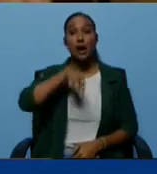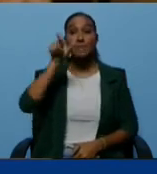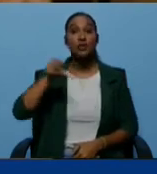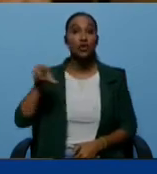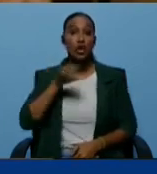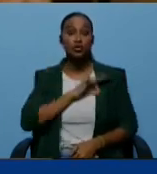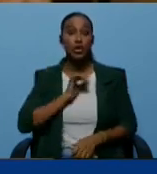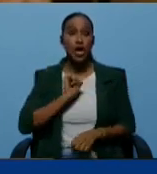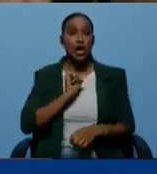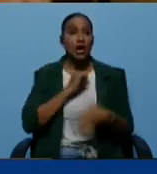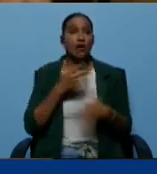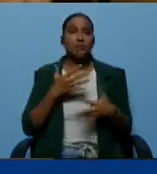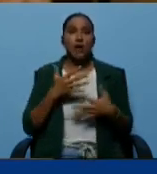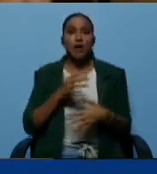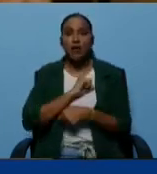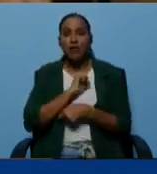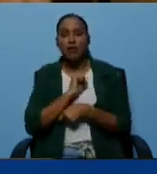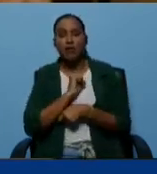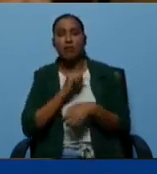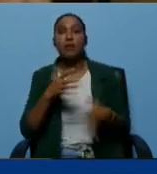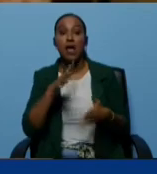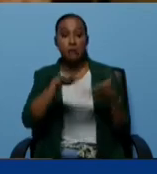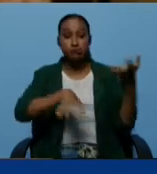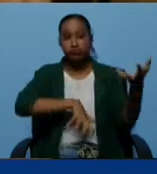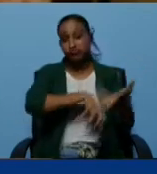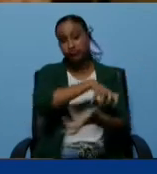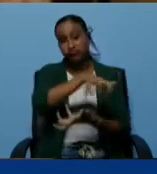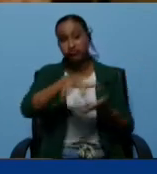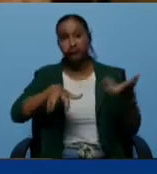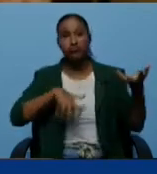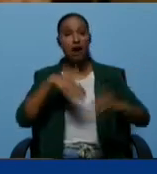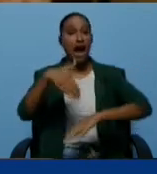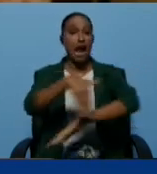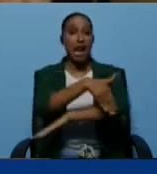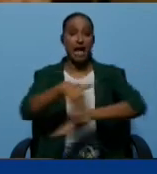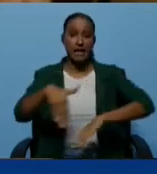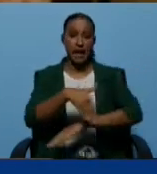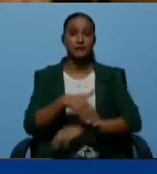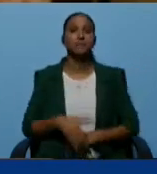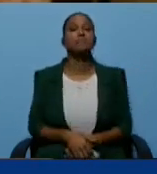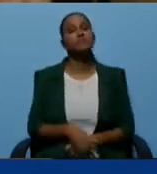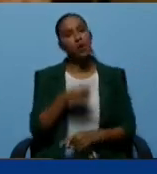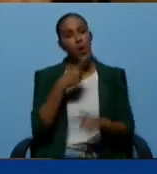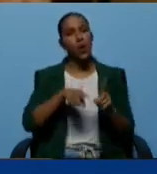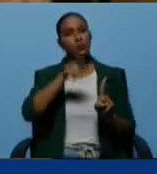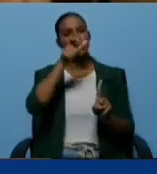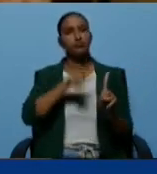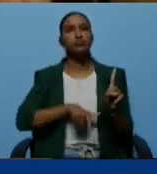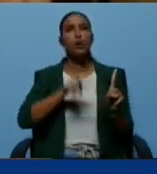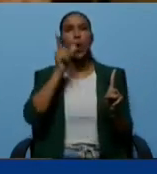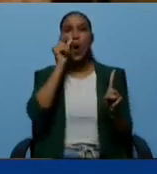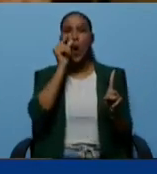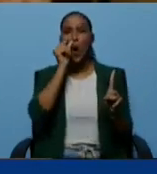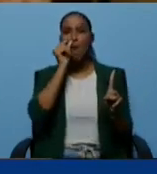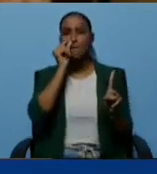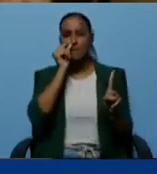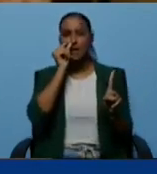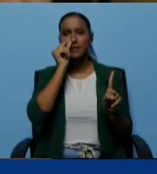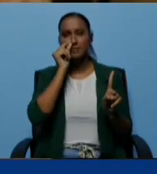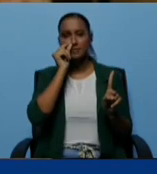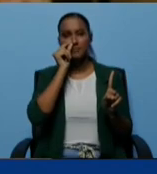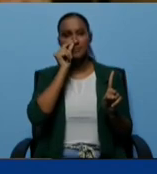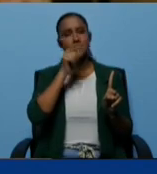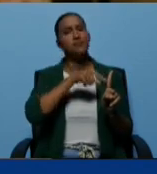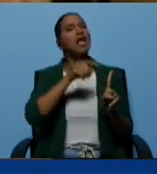caso de Mayauri Coromoto Silva Bielma, de 49 años de edad, quien se desempeñaba como jefa de calle y jefa de la